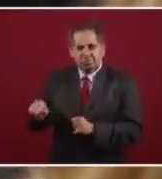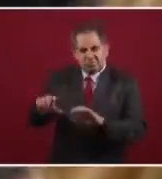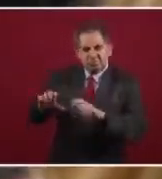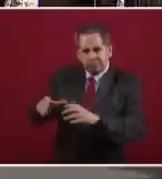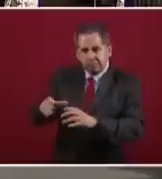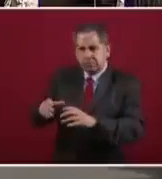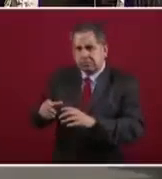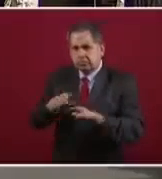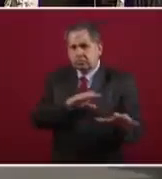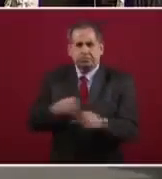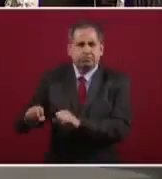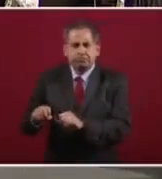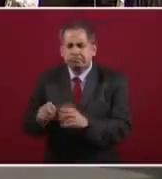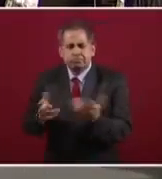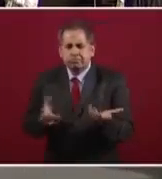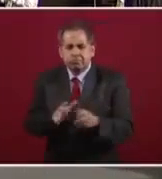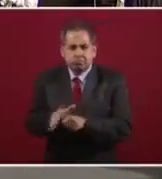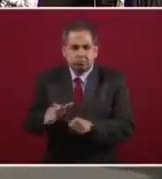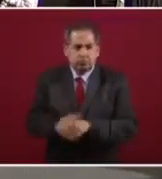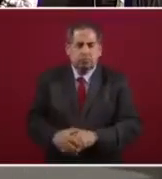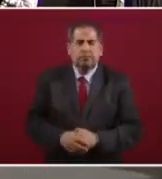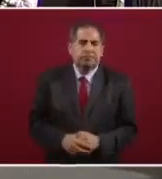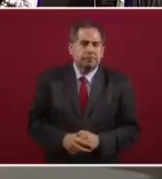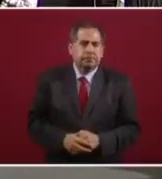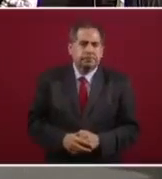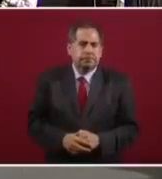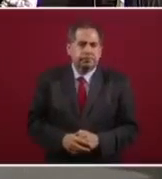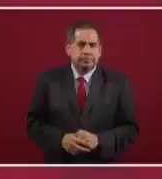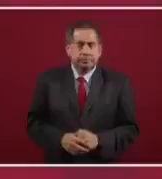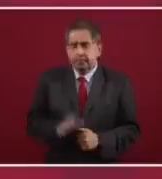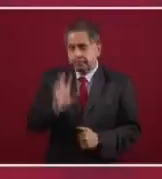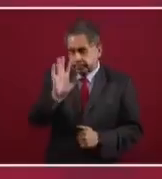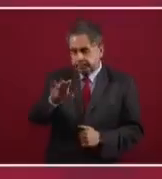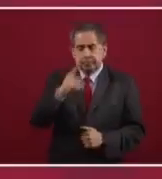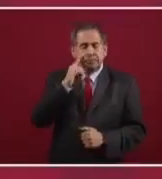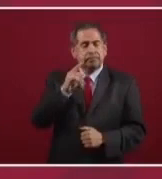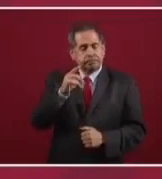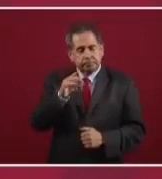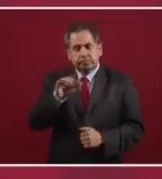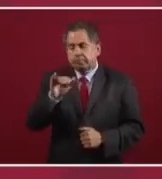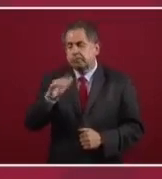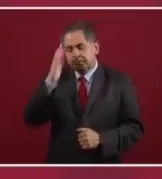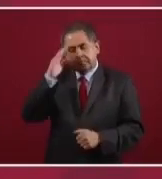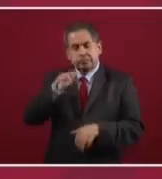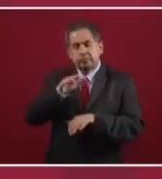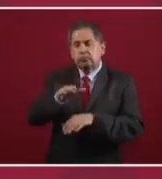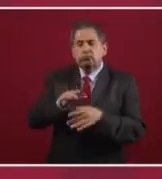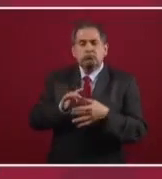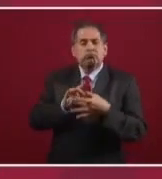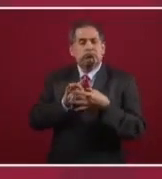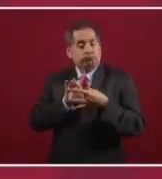primera. Sí, en todo lo que signifique cooperación,